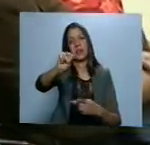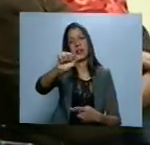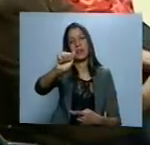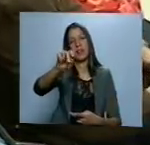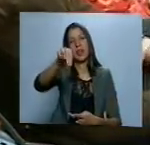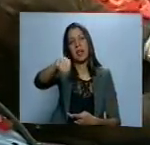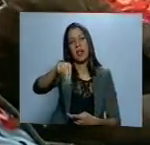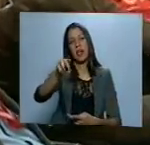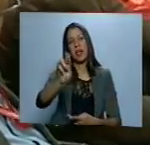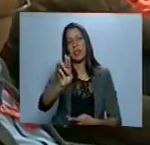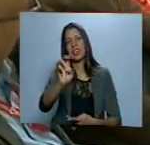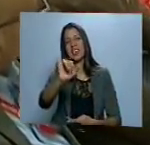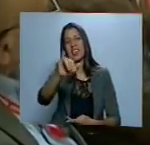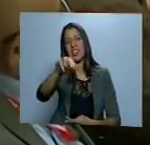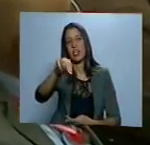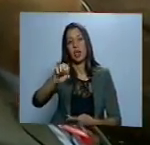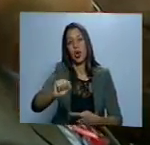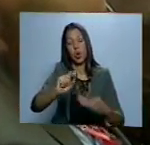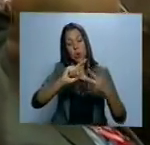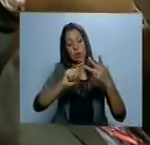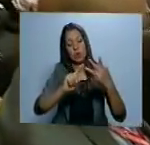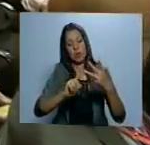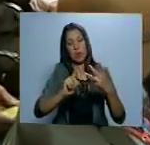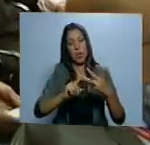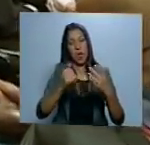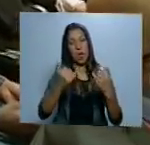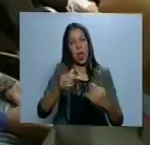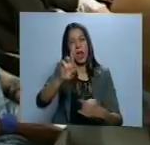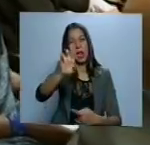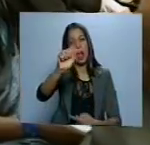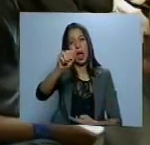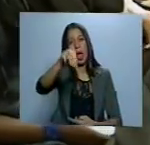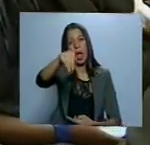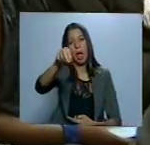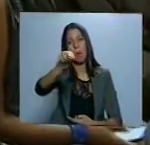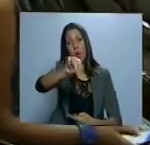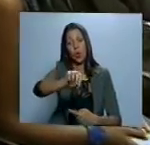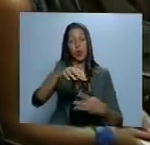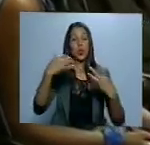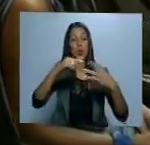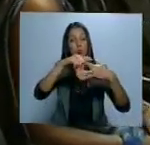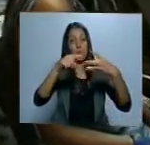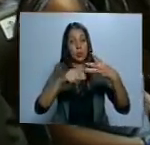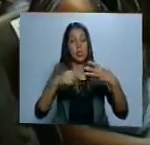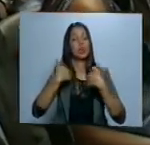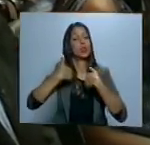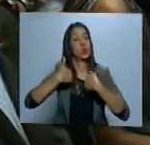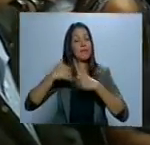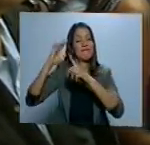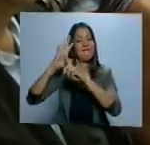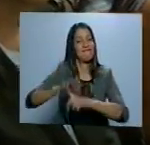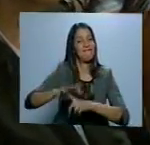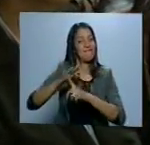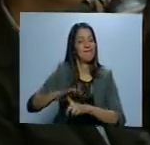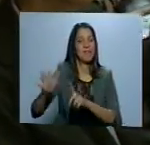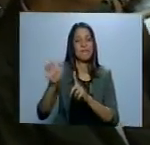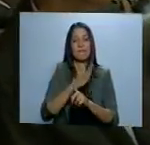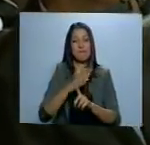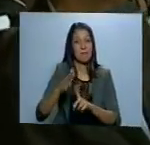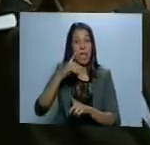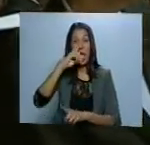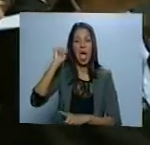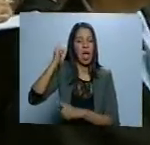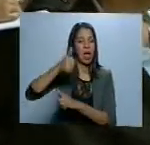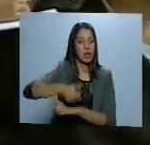presidente. El presupuesto del Banco Central de Venezuela tiene un tránsito, que